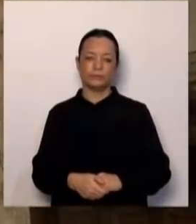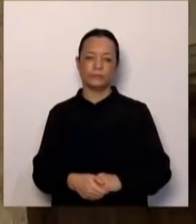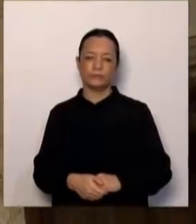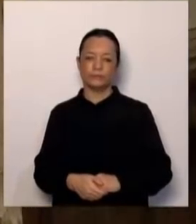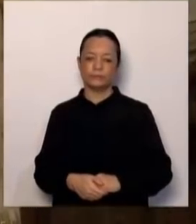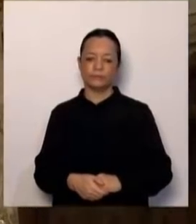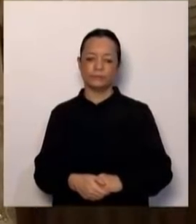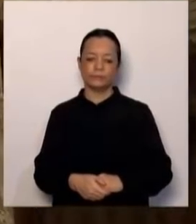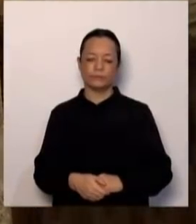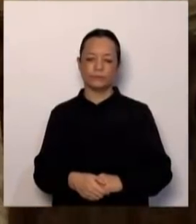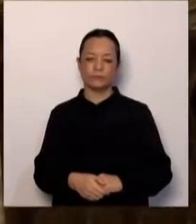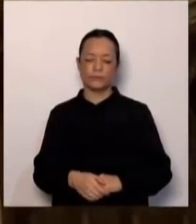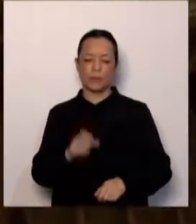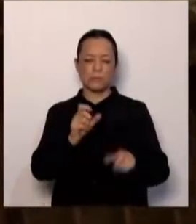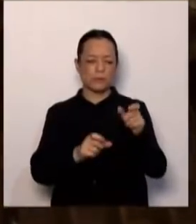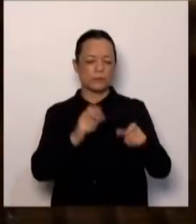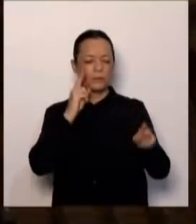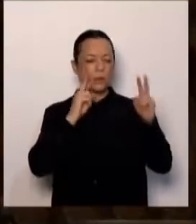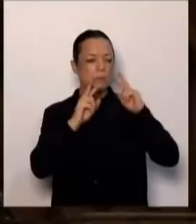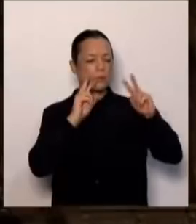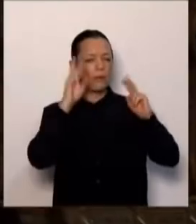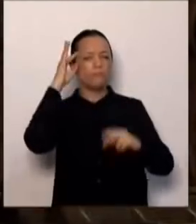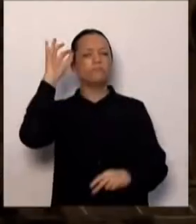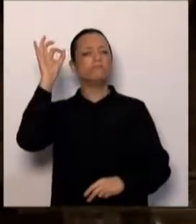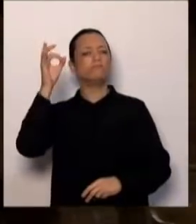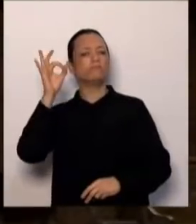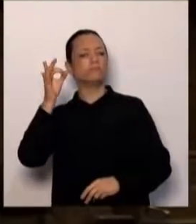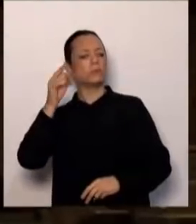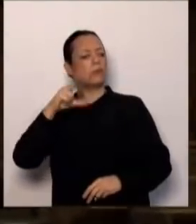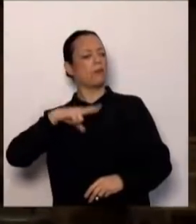buscado ni a sabios ni a